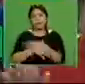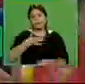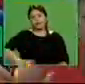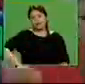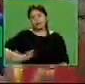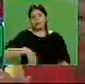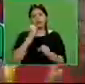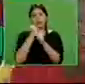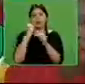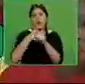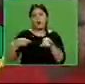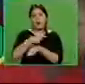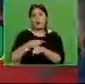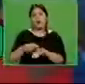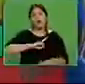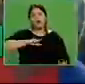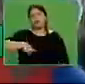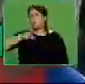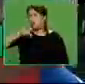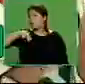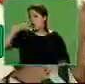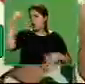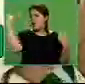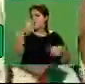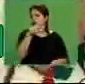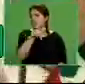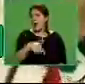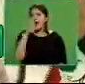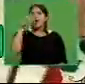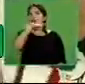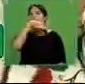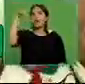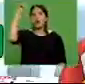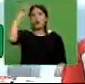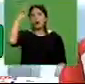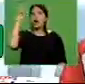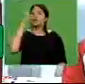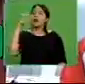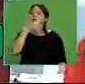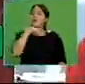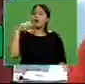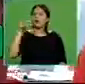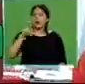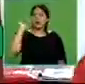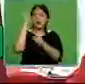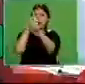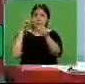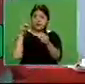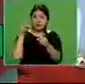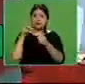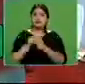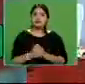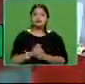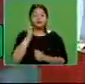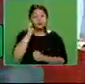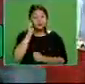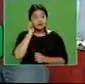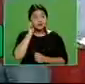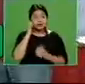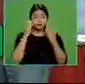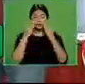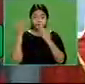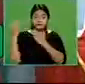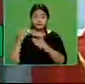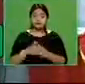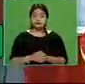vicepresidentes de gobierno. Nosotros jamás vamos a abandonar a los pueblos indígenas ni al pueblo de Amazonas. Y la camarada Nicia